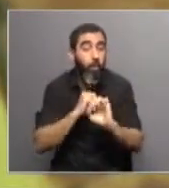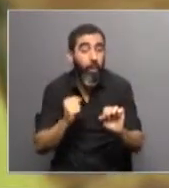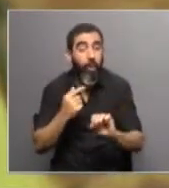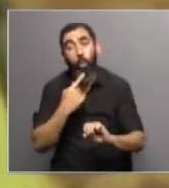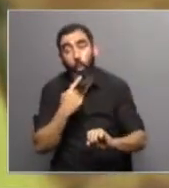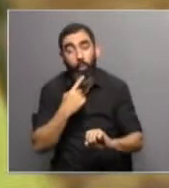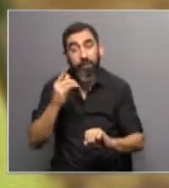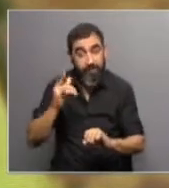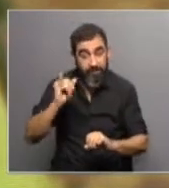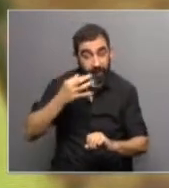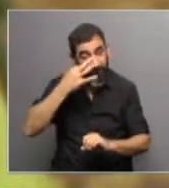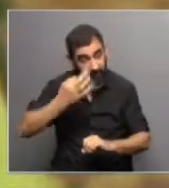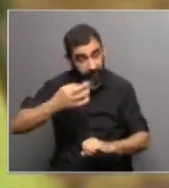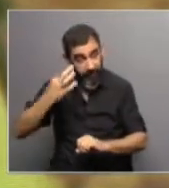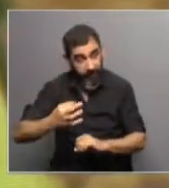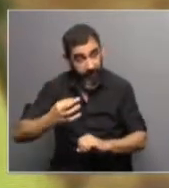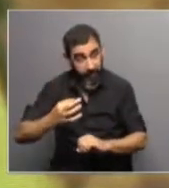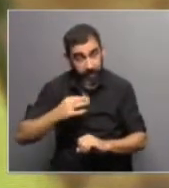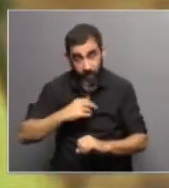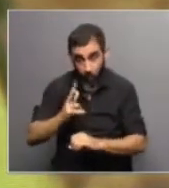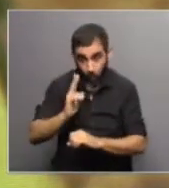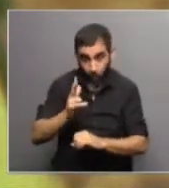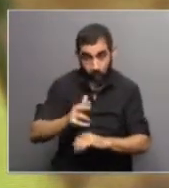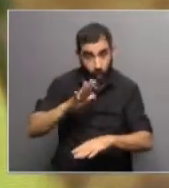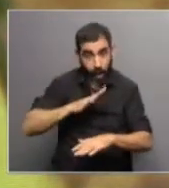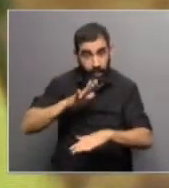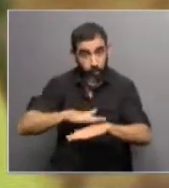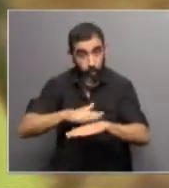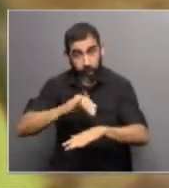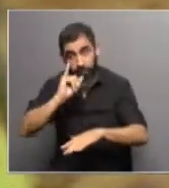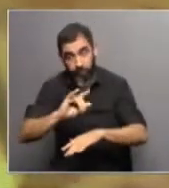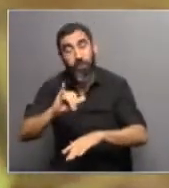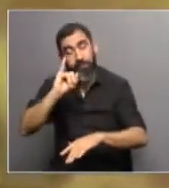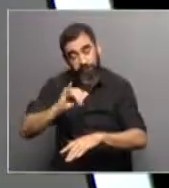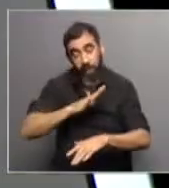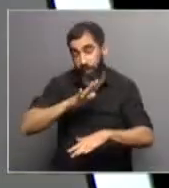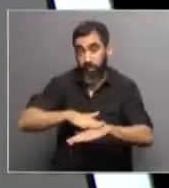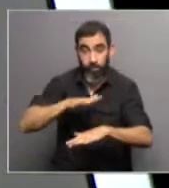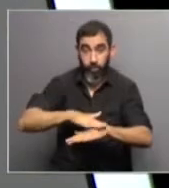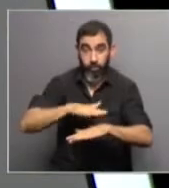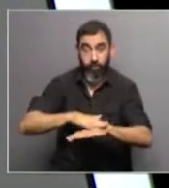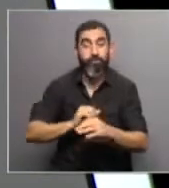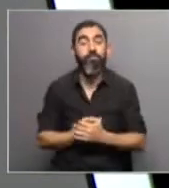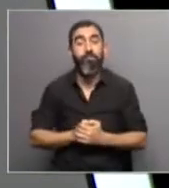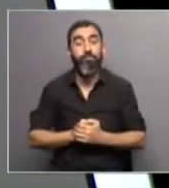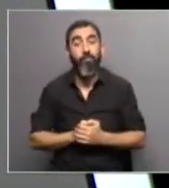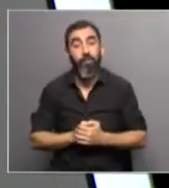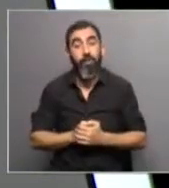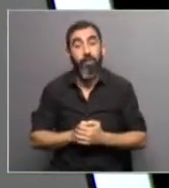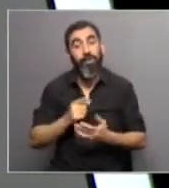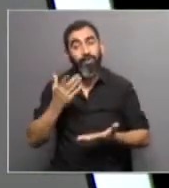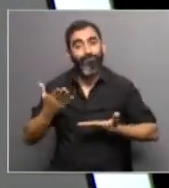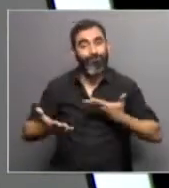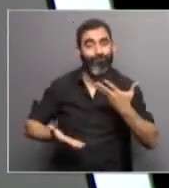de juicio si realmente la acción humana sobre el clima existe o no. Claro. Existe. O sea, acá lo que estamos hablando, una vez más, es de la incomodidad de